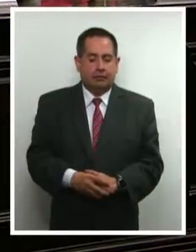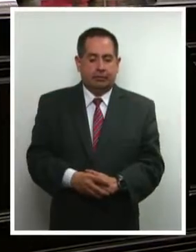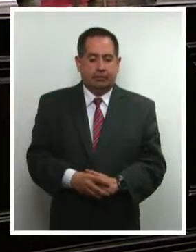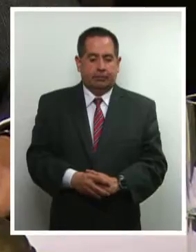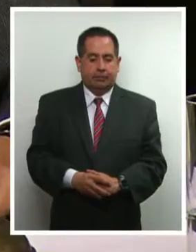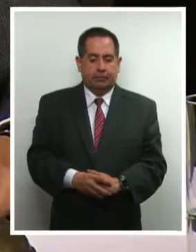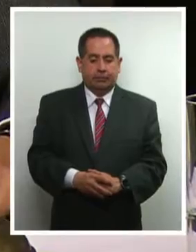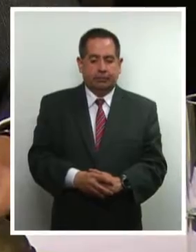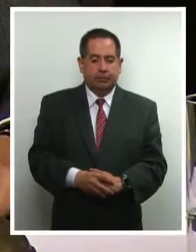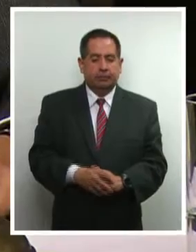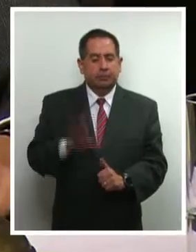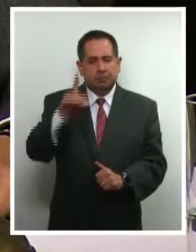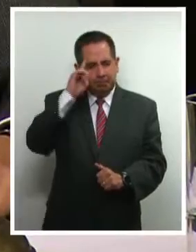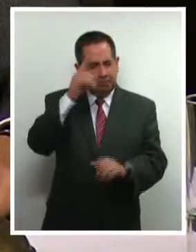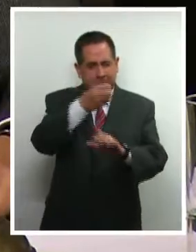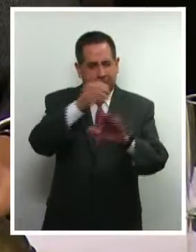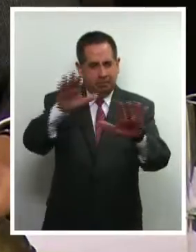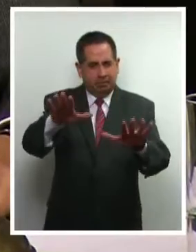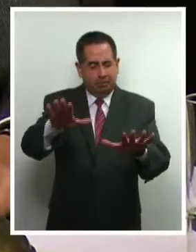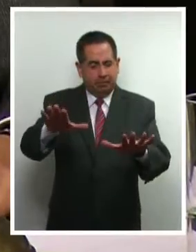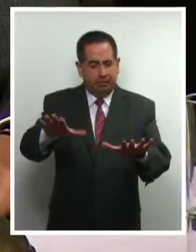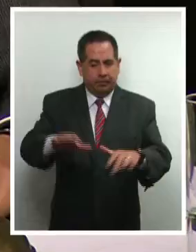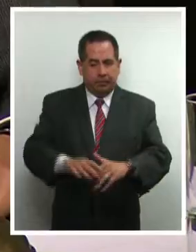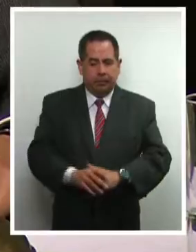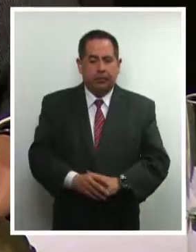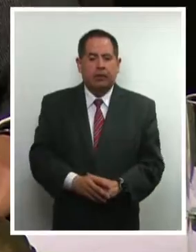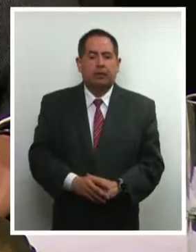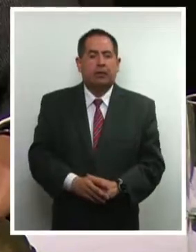Por favor, orden en la sala.